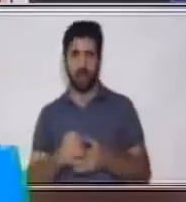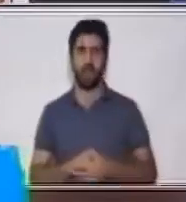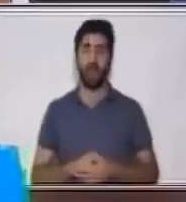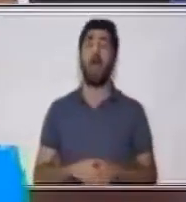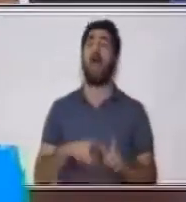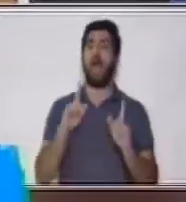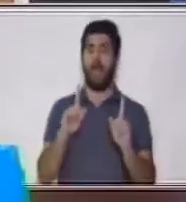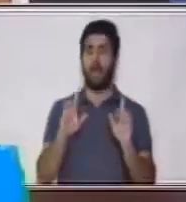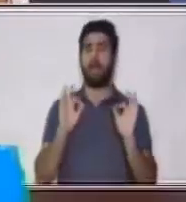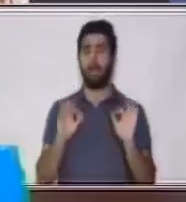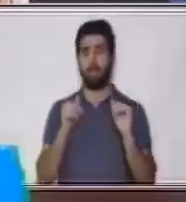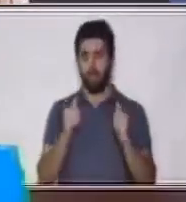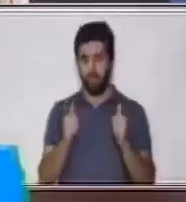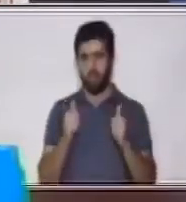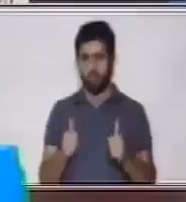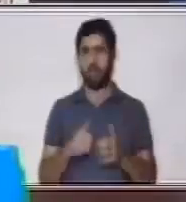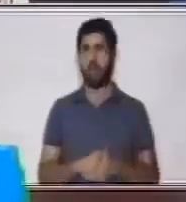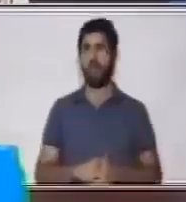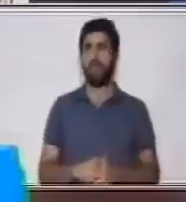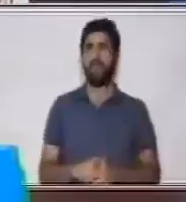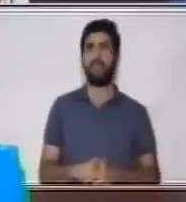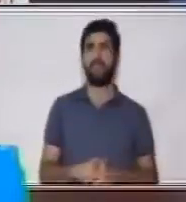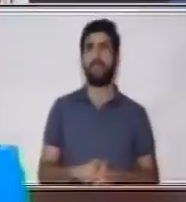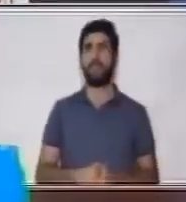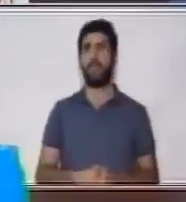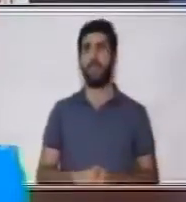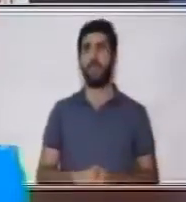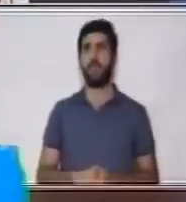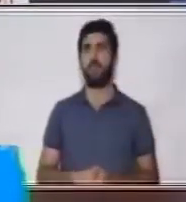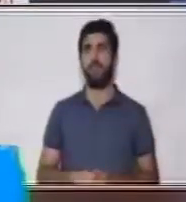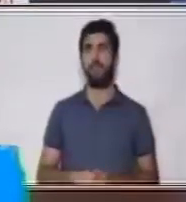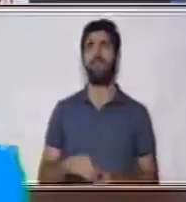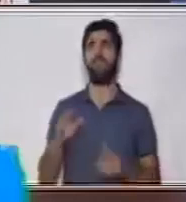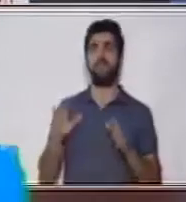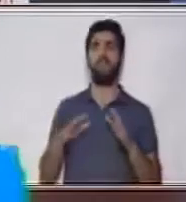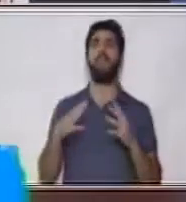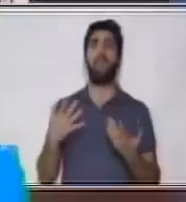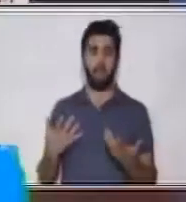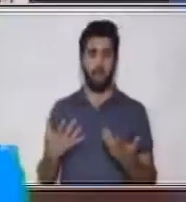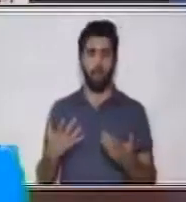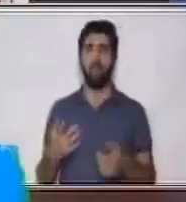Muy bien. El campo semántico es